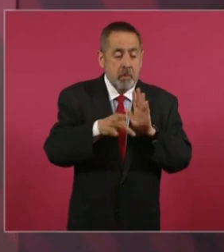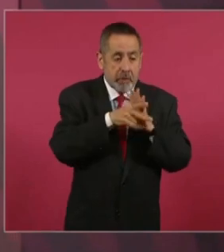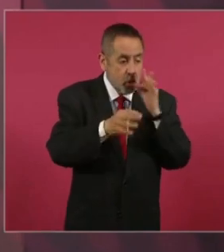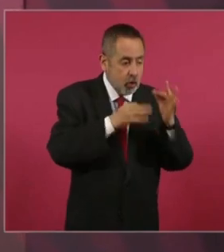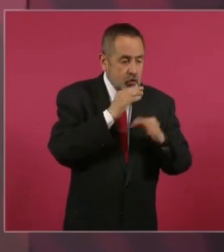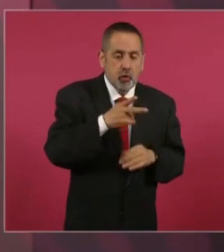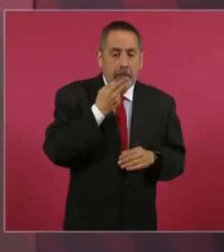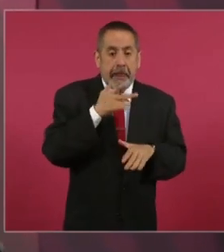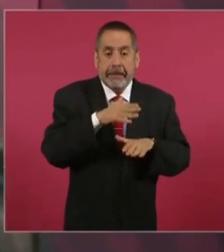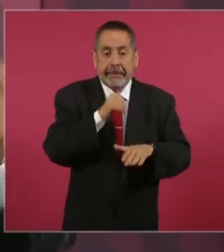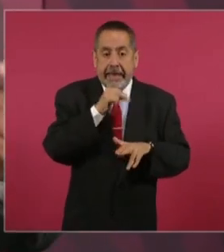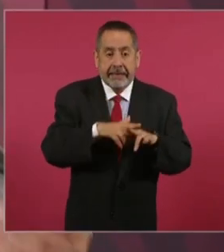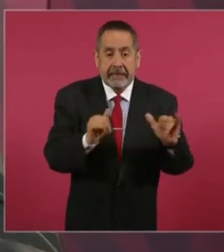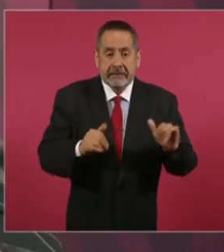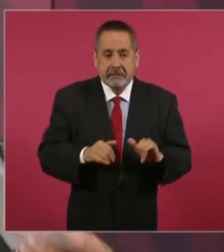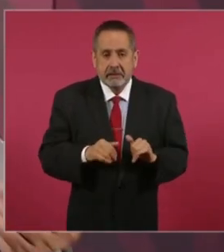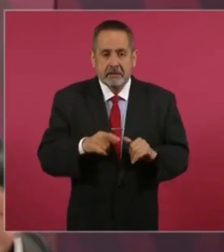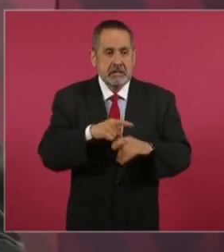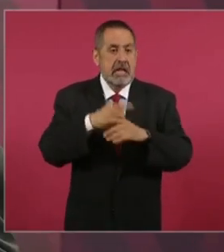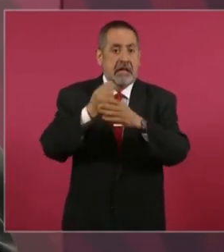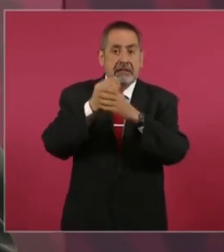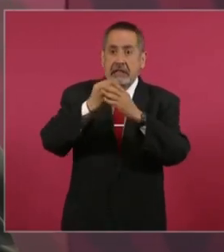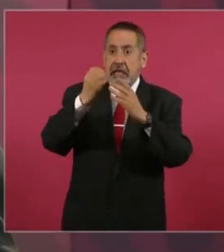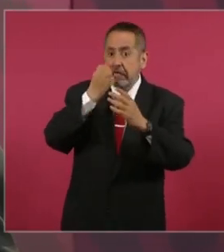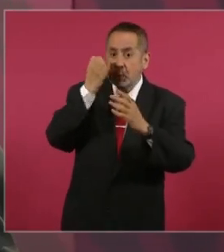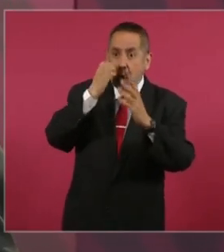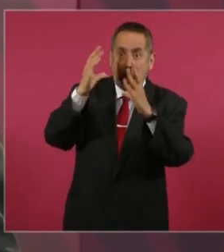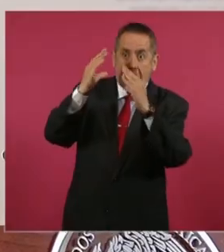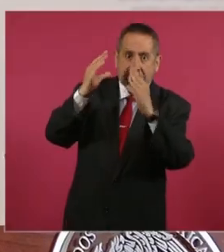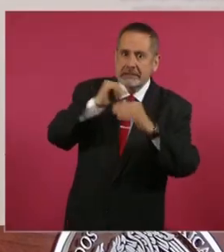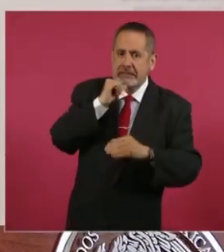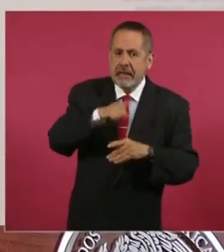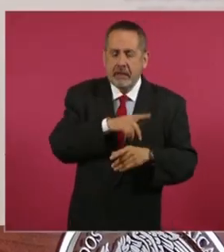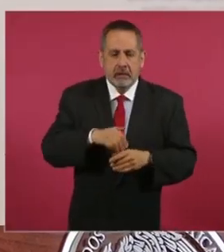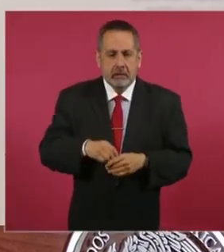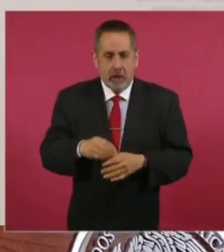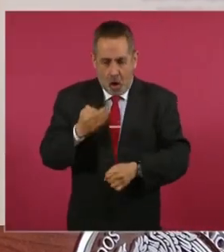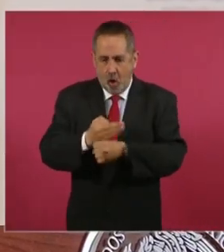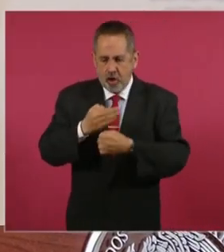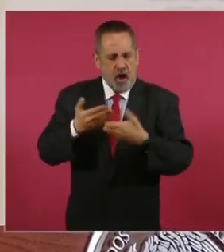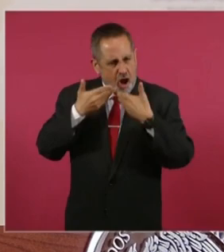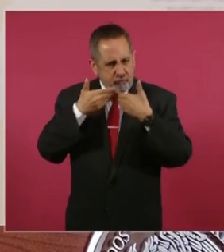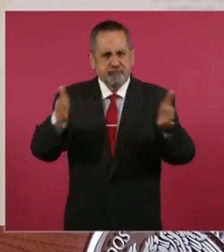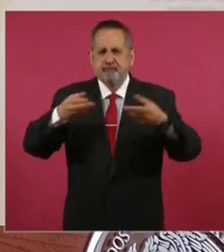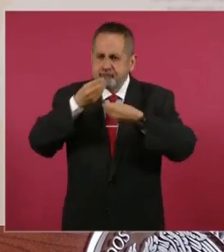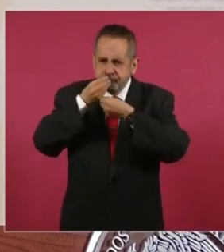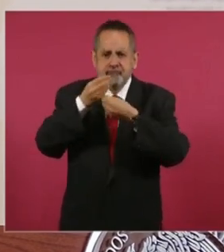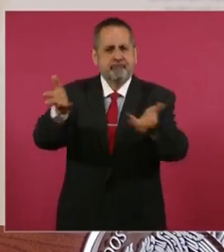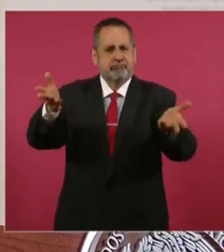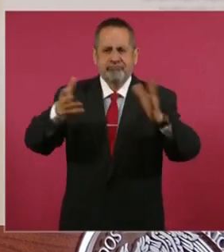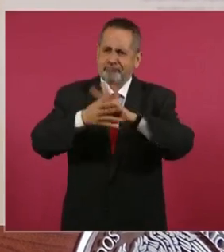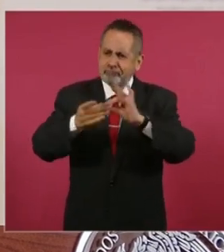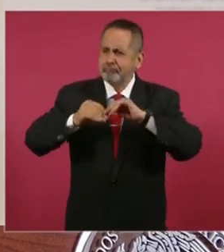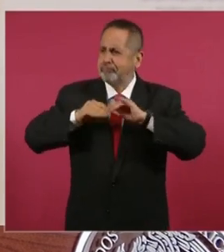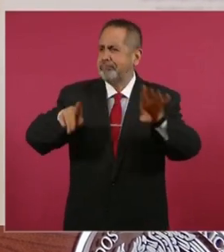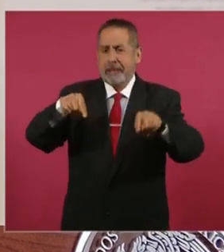medios ni en la academia y ahora lo estamos tocando aquí en Palacio